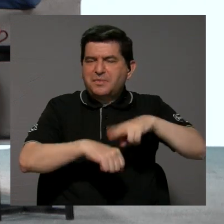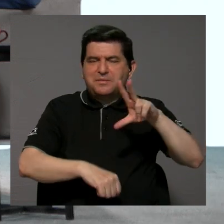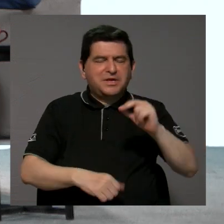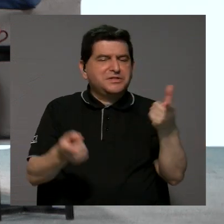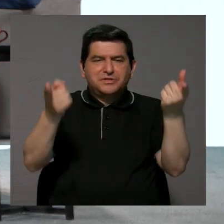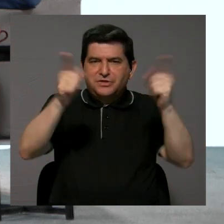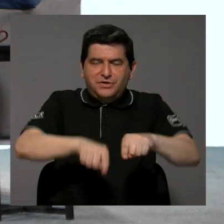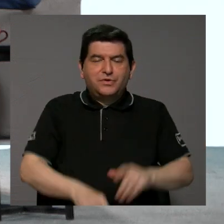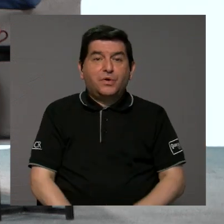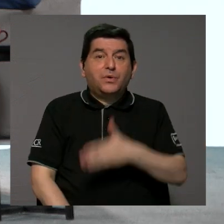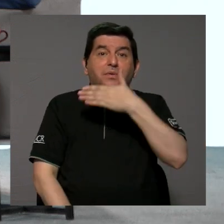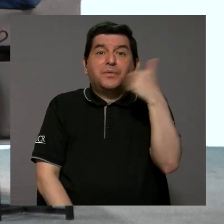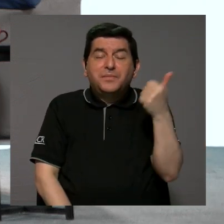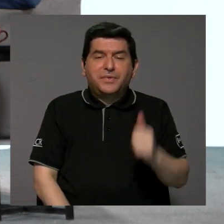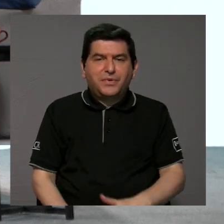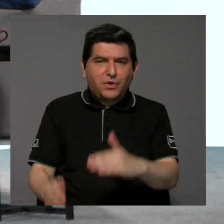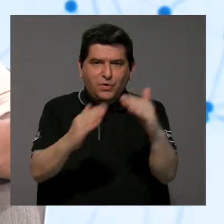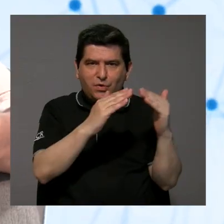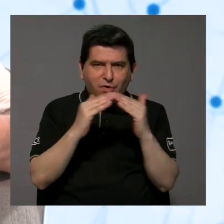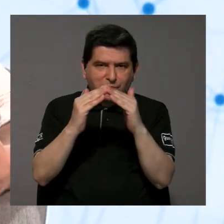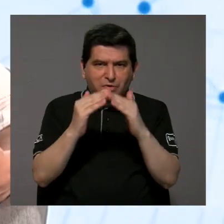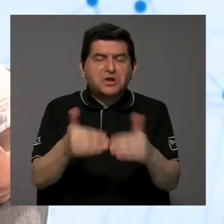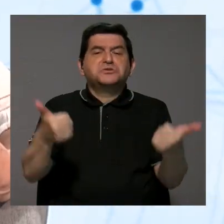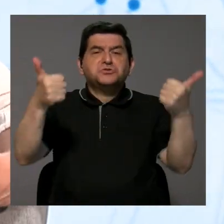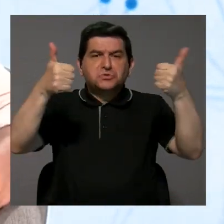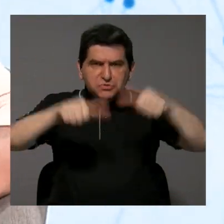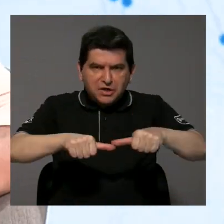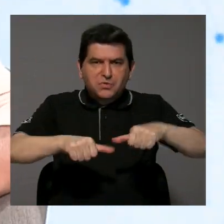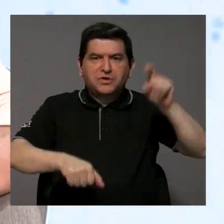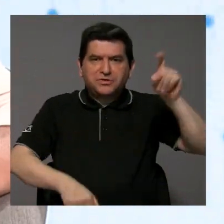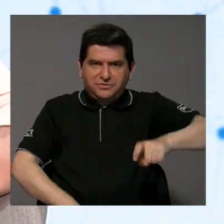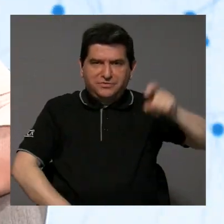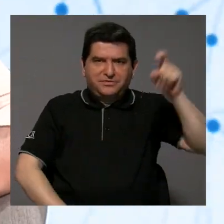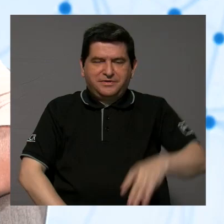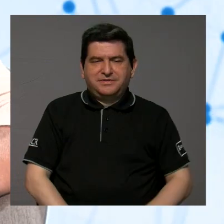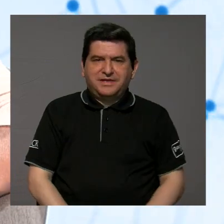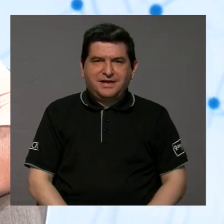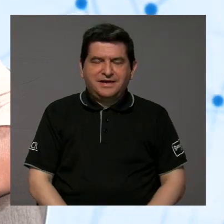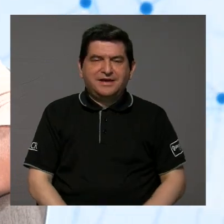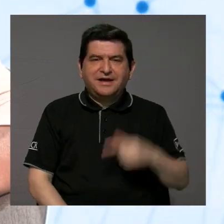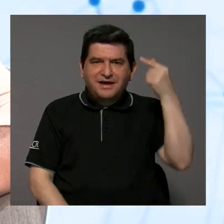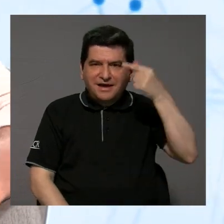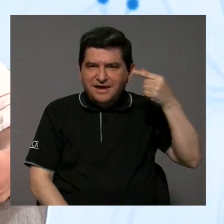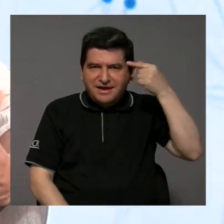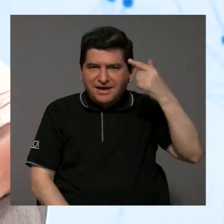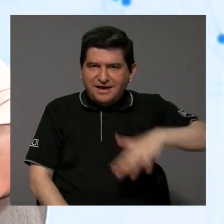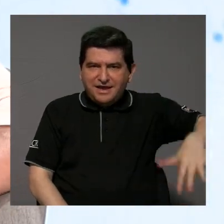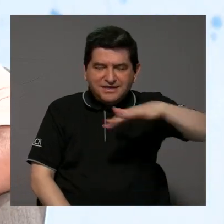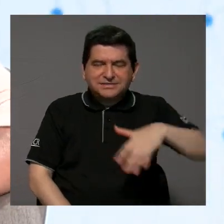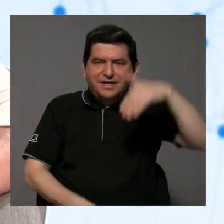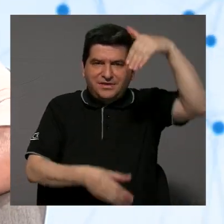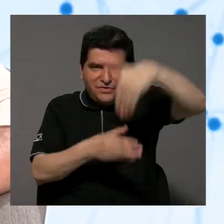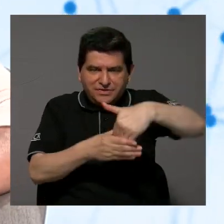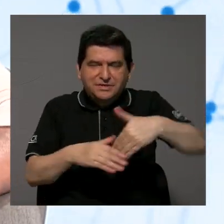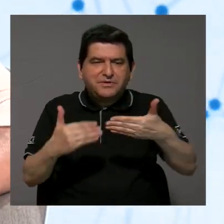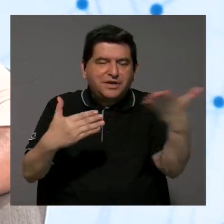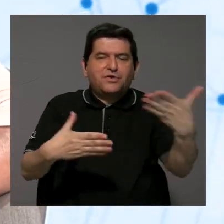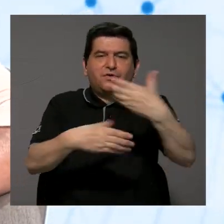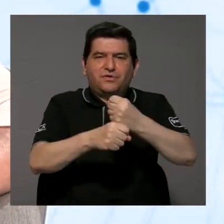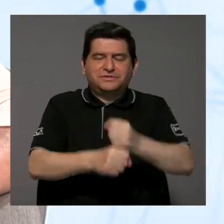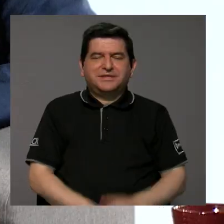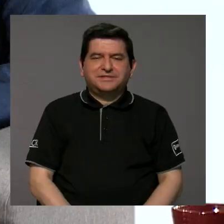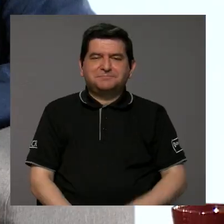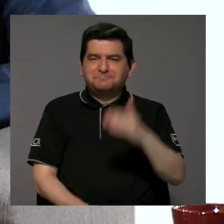se reivindicaba. Y lo que es mejor aún, la población también estuvo de acuerdo en que se necesitaba del Estado interviniendo y haciendo cosas.